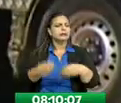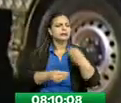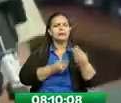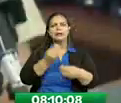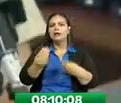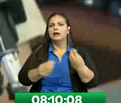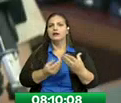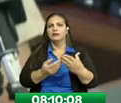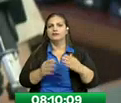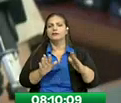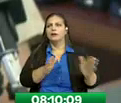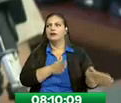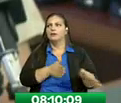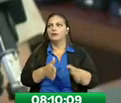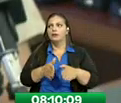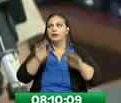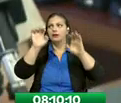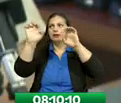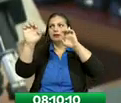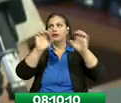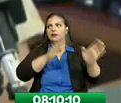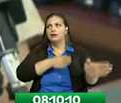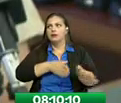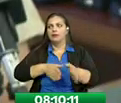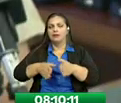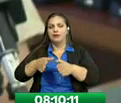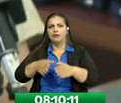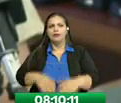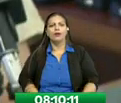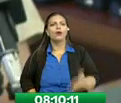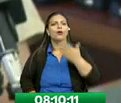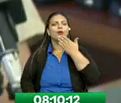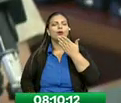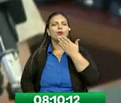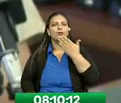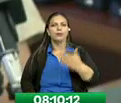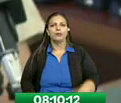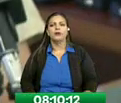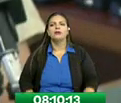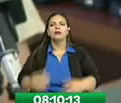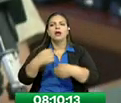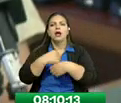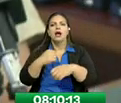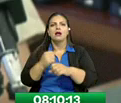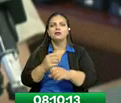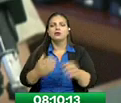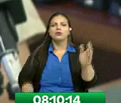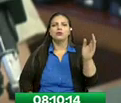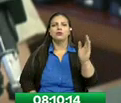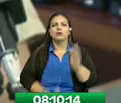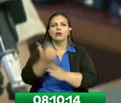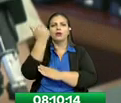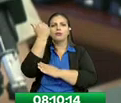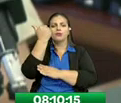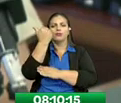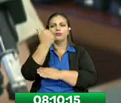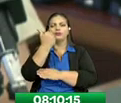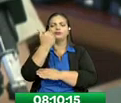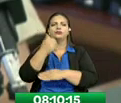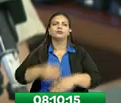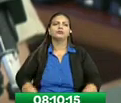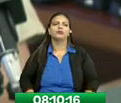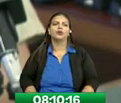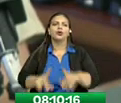camino. Y la estrategia está en el sentido de crear una unidad élite de